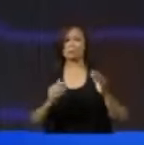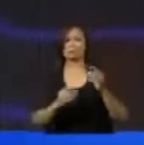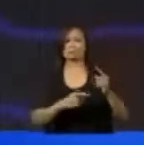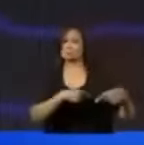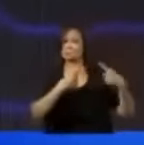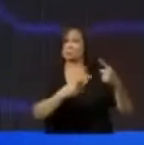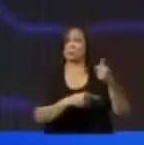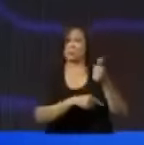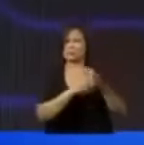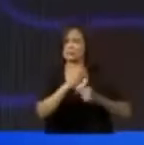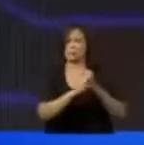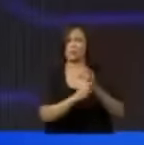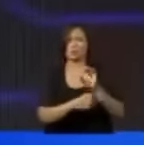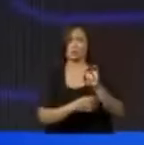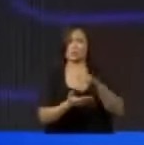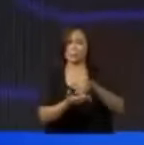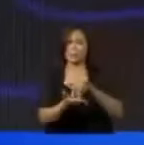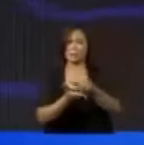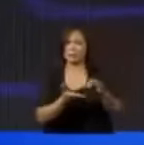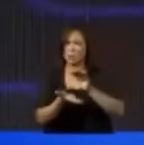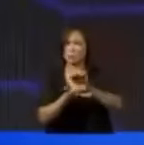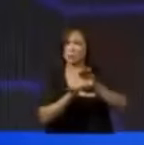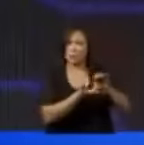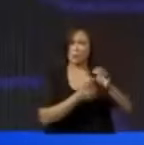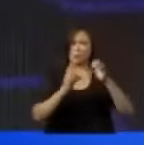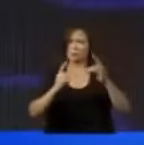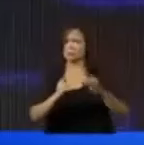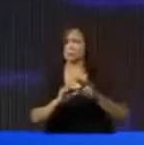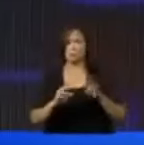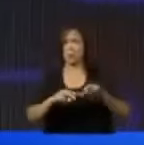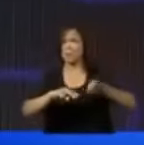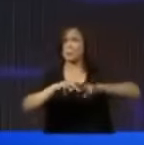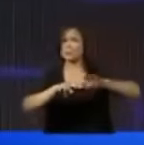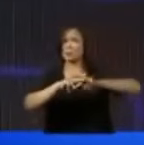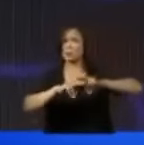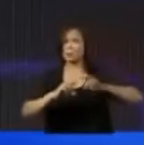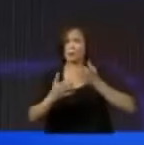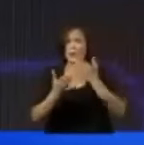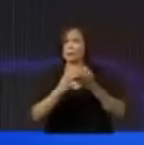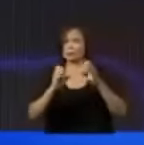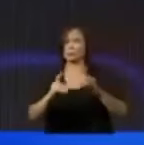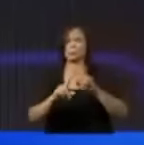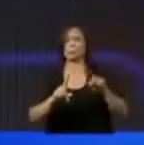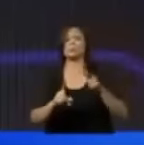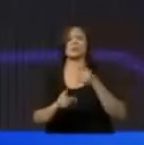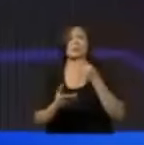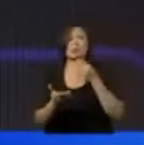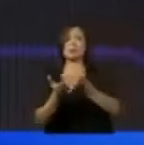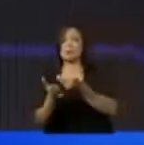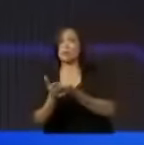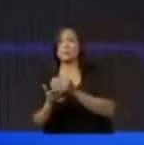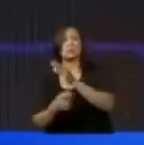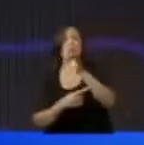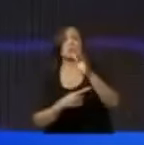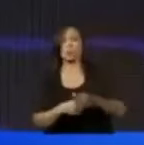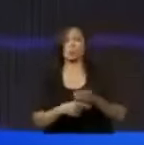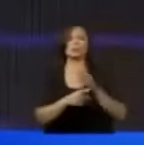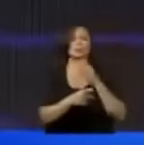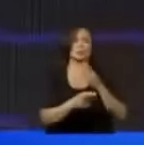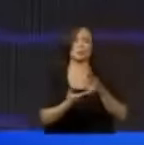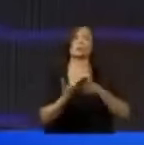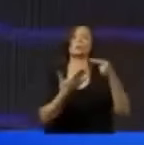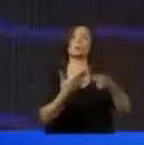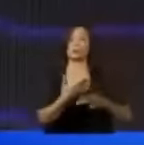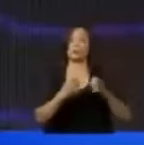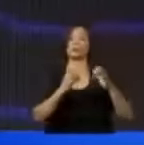años, 80 mil millones de dólares se han invertido y no ha mejorado ningún índice educativo porque se habló de dinero, nunca se habló de un